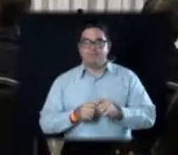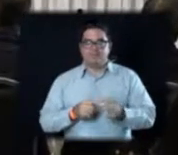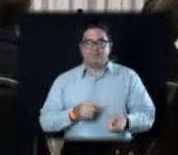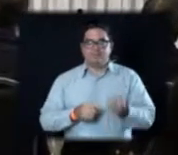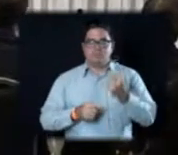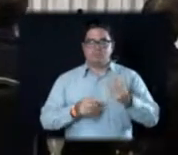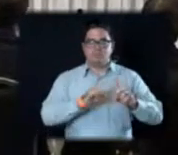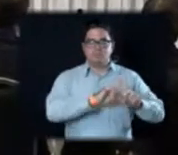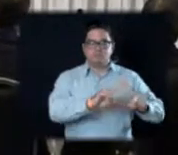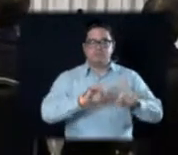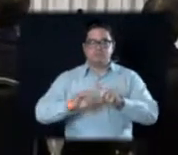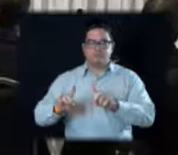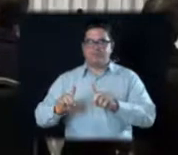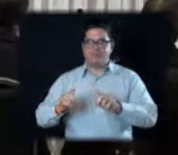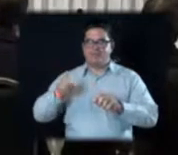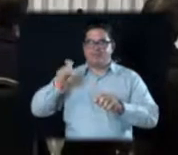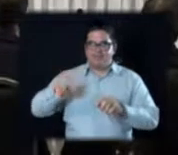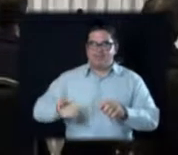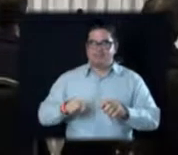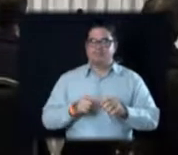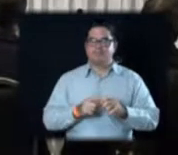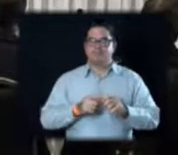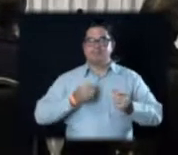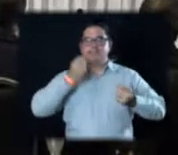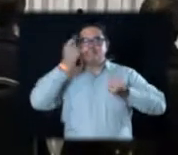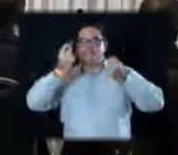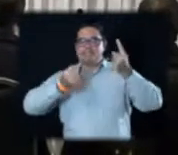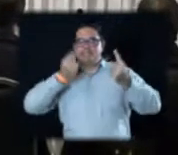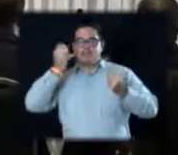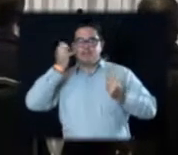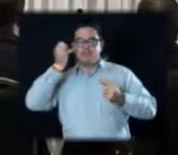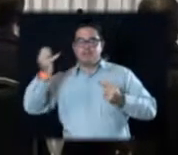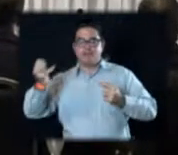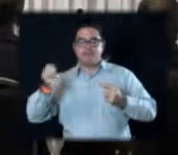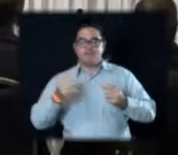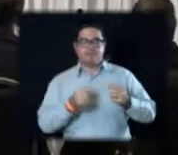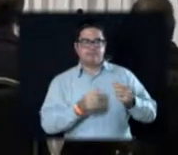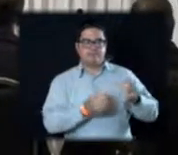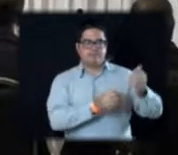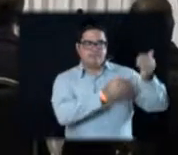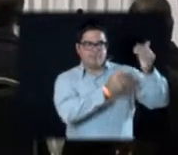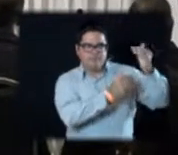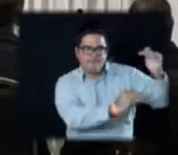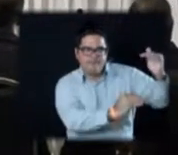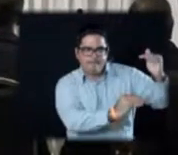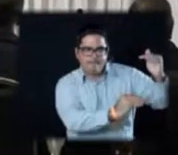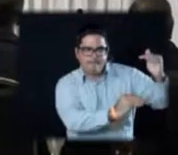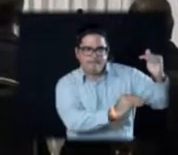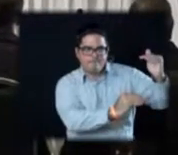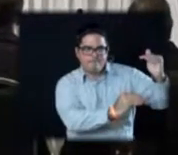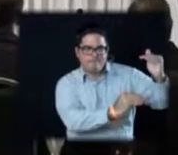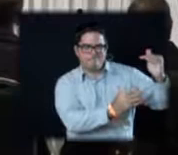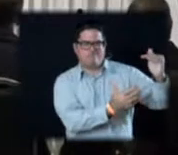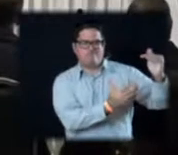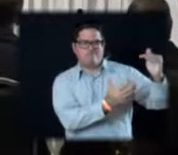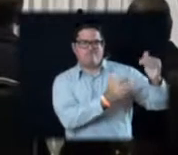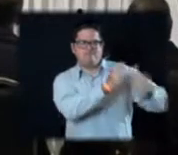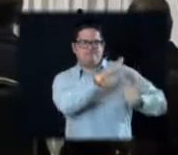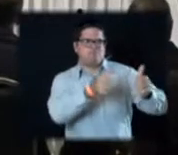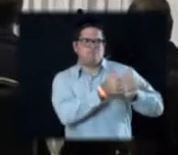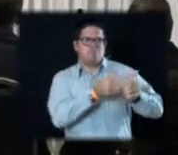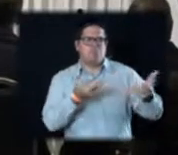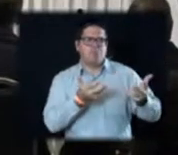muy distintas. Nos interesa saber, entender claramente qué se define como restringidos, restringido por